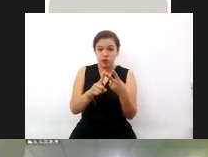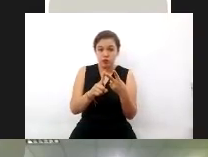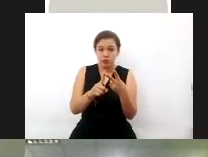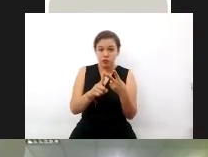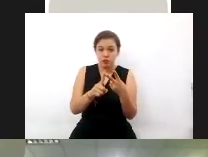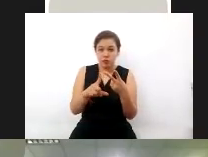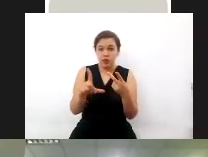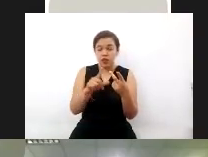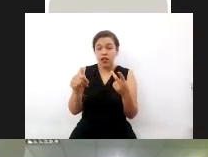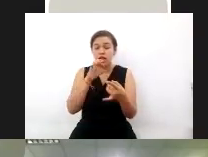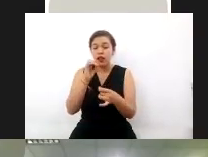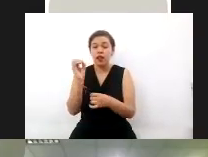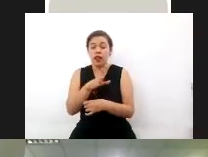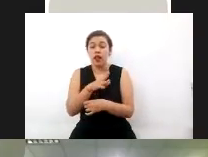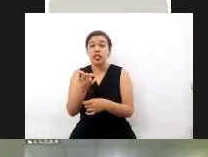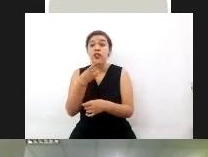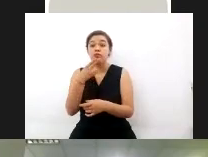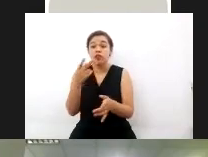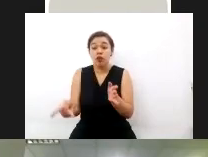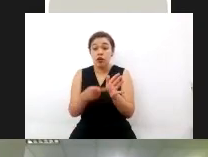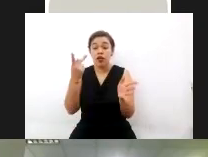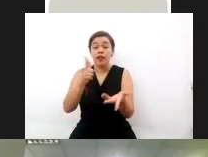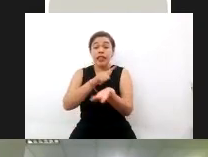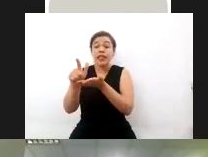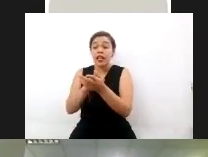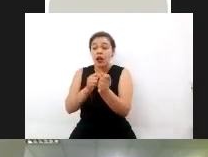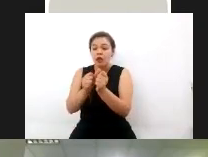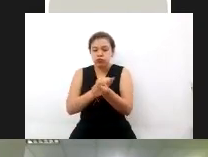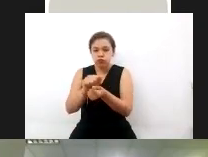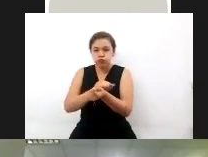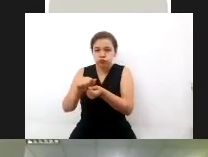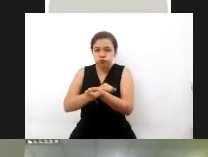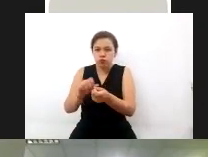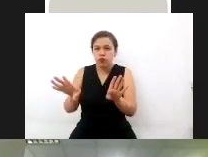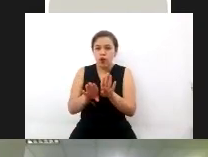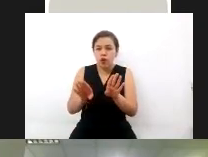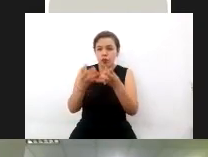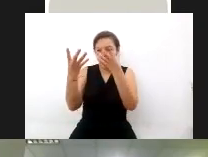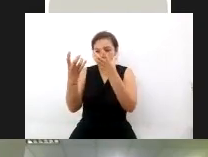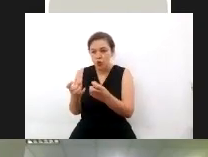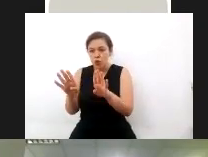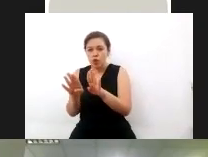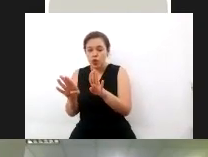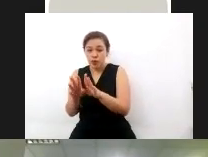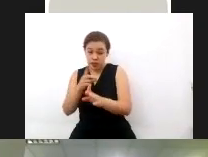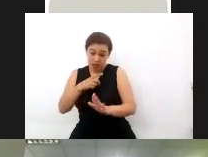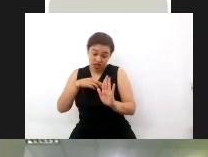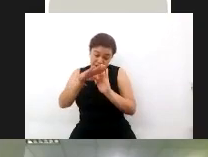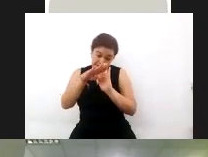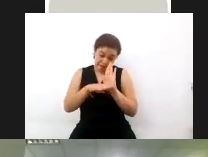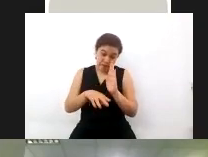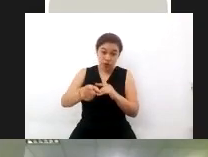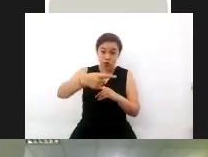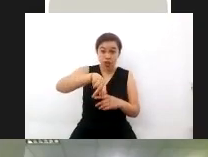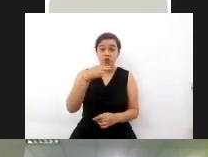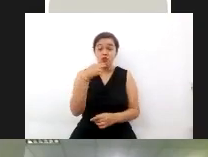filtros y si son filtros reutilizables, cómo es el lavado y cómo es el secado y cómo se hace todo eso. Si no utilizan ninguno